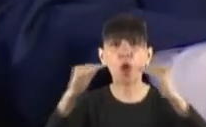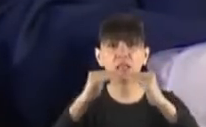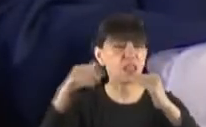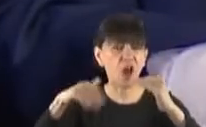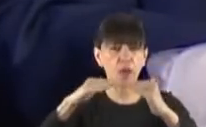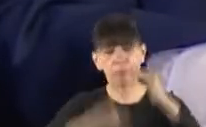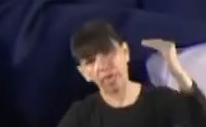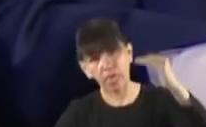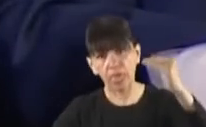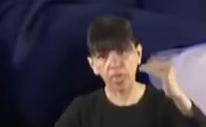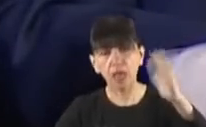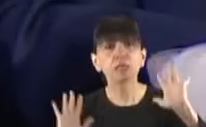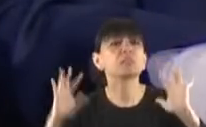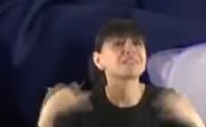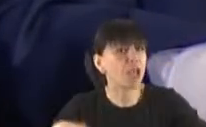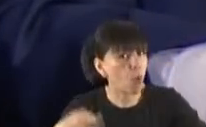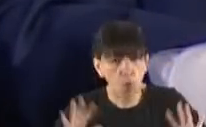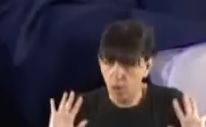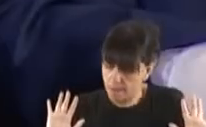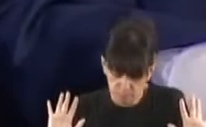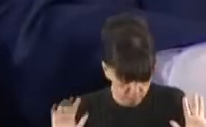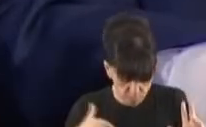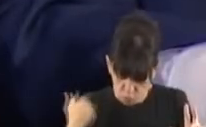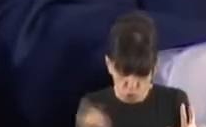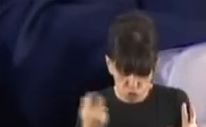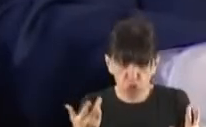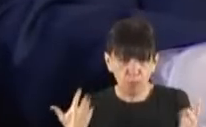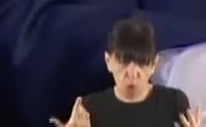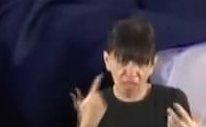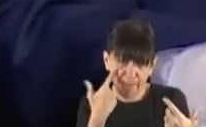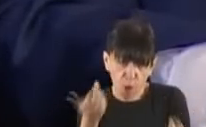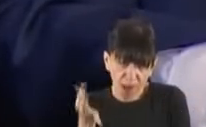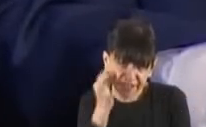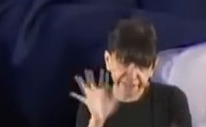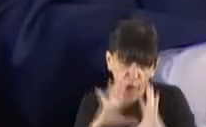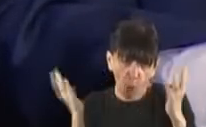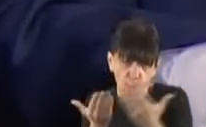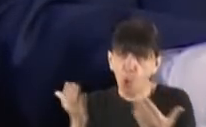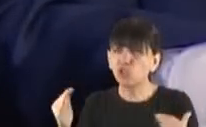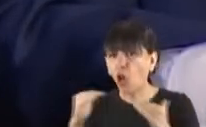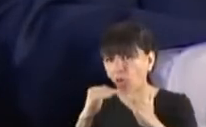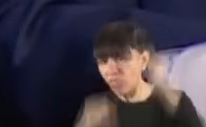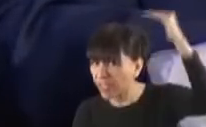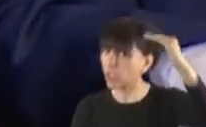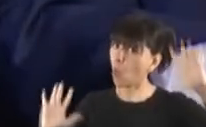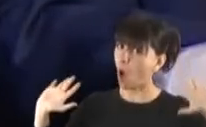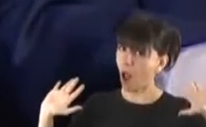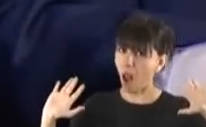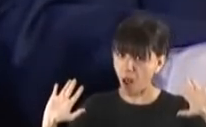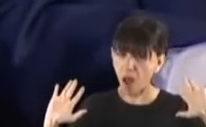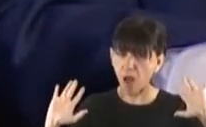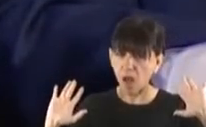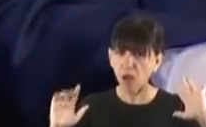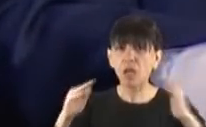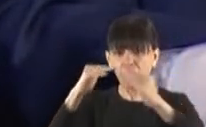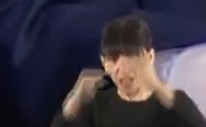porque si hay algo que podemos asegurar es que el mundo es profundamente desigual y que esa desigualdad muchas veces hace y